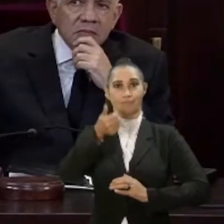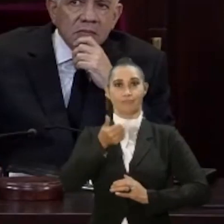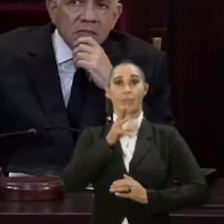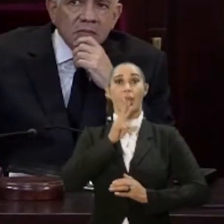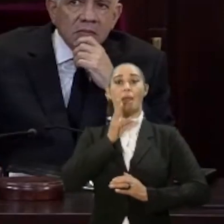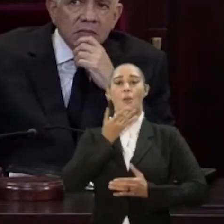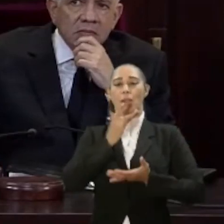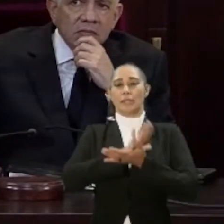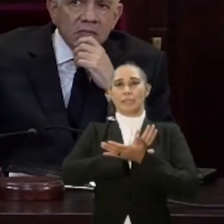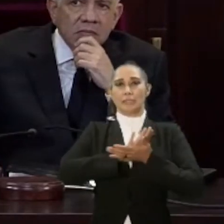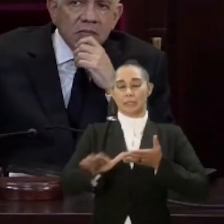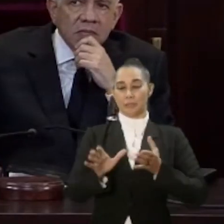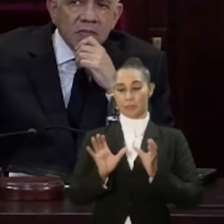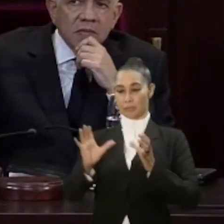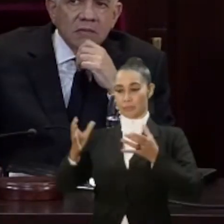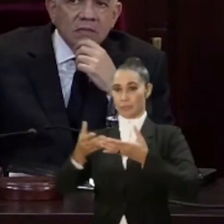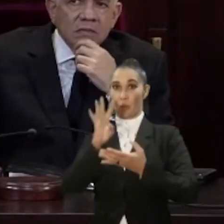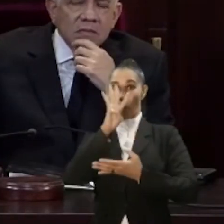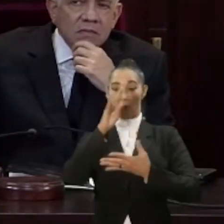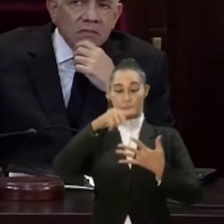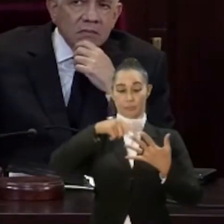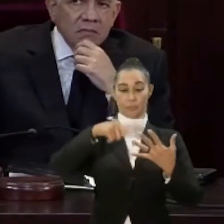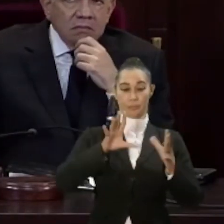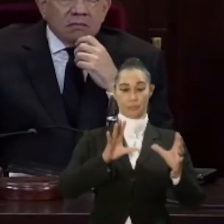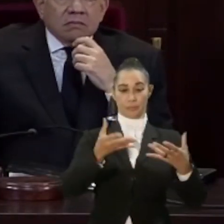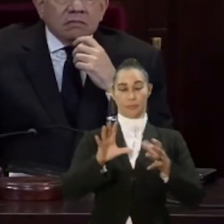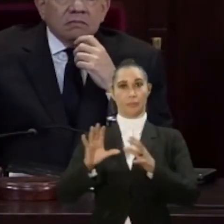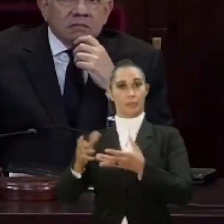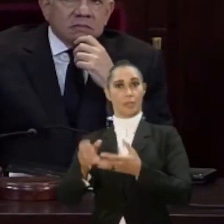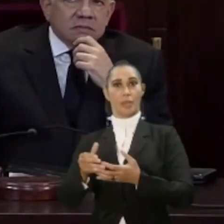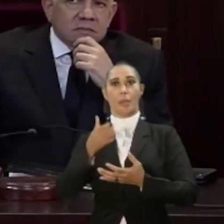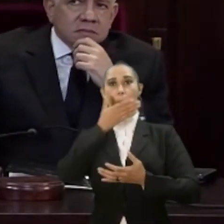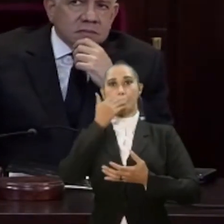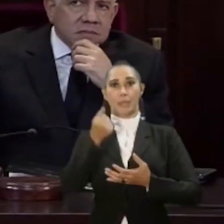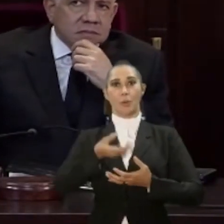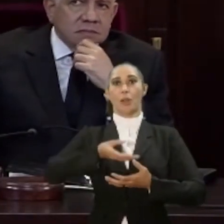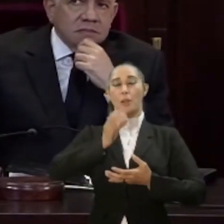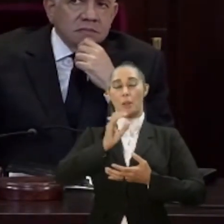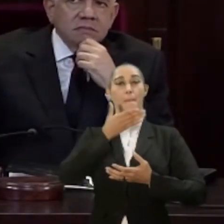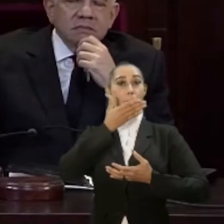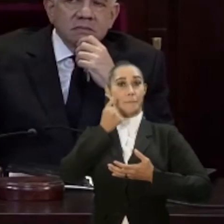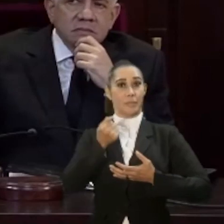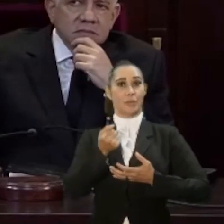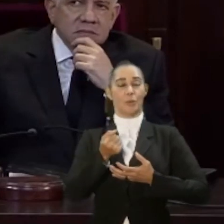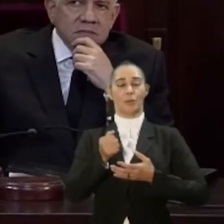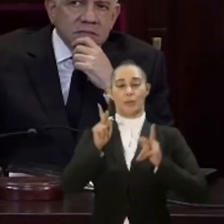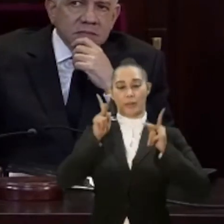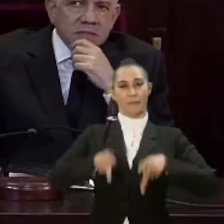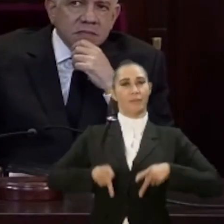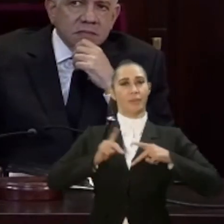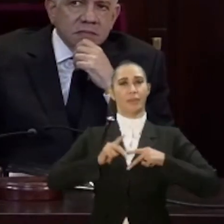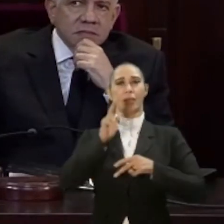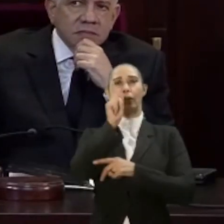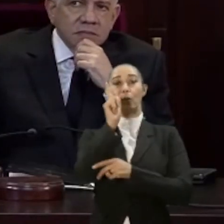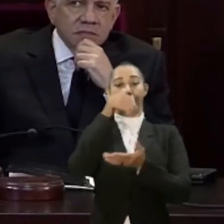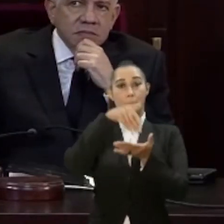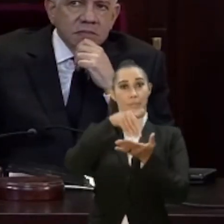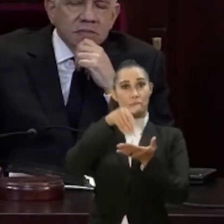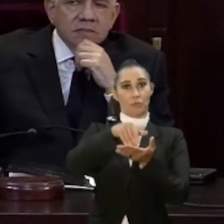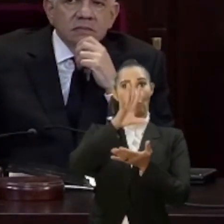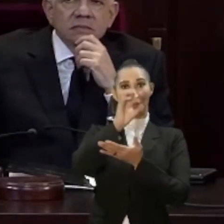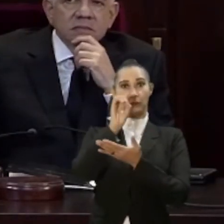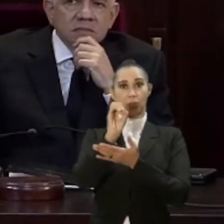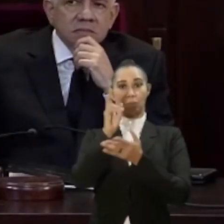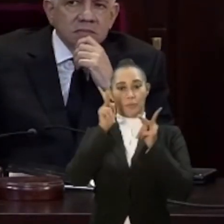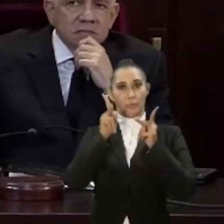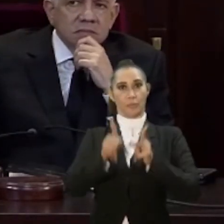será almacenada en 4 nuevos tanques y mejorará la calidad de vida a más de 1.800.000 habitantes de Santo Domingo